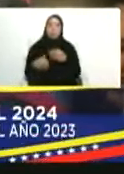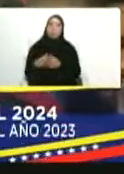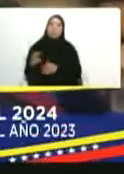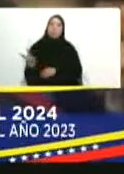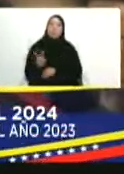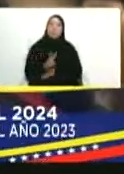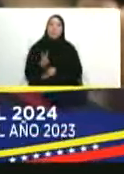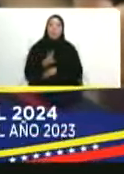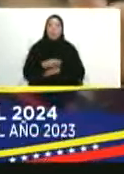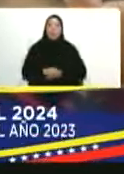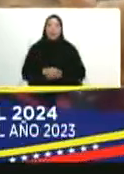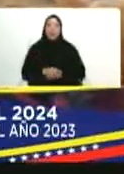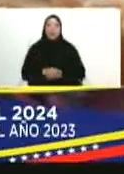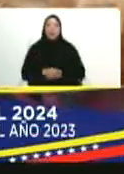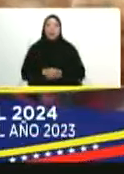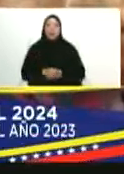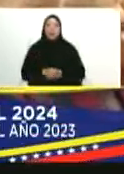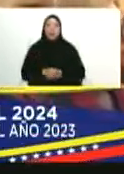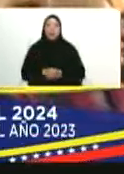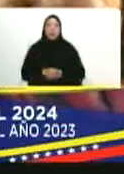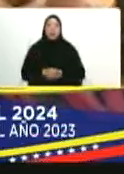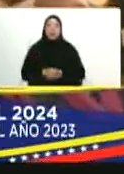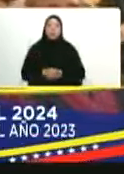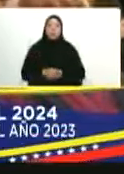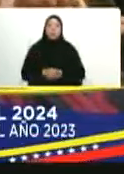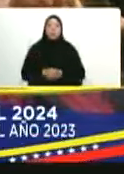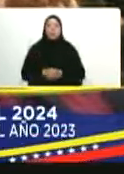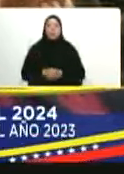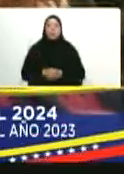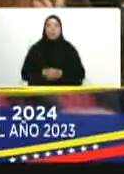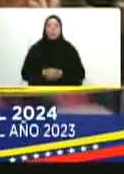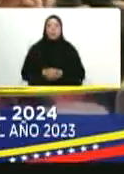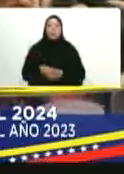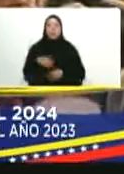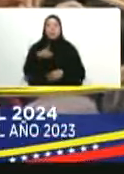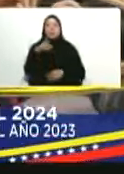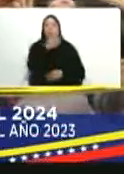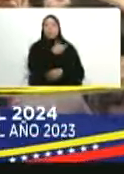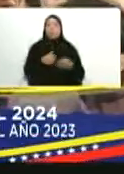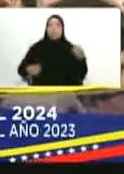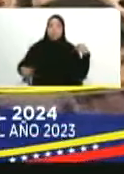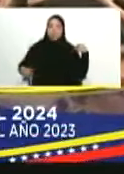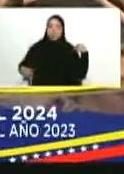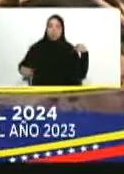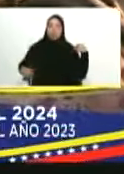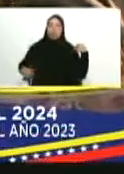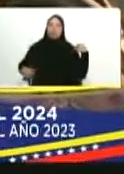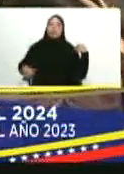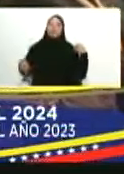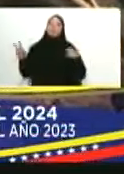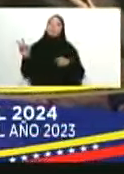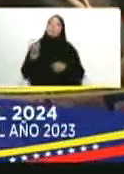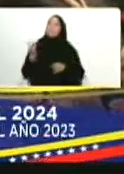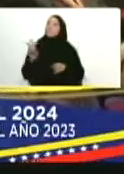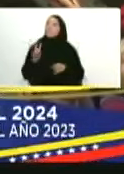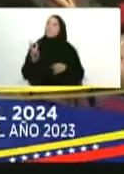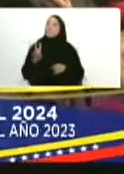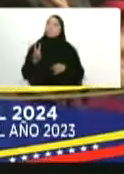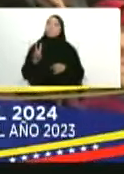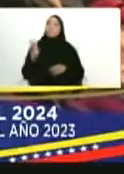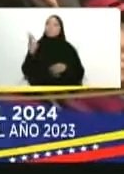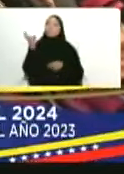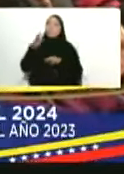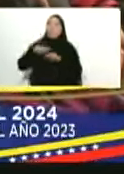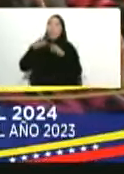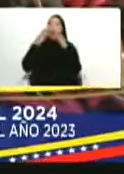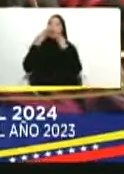país. En breves momentos entonces ingresará el presidente de la República, Nicolás Maduro Moros, invitado el día